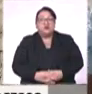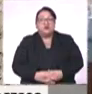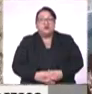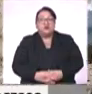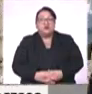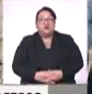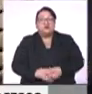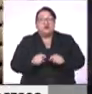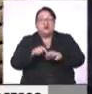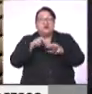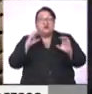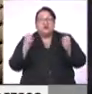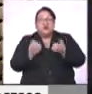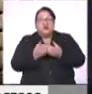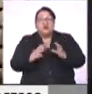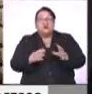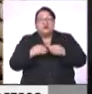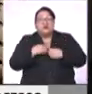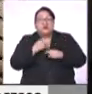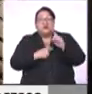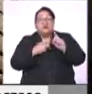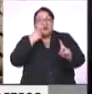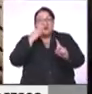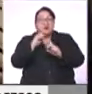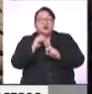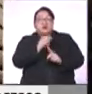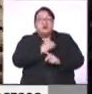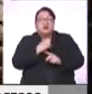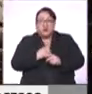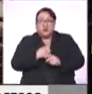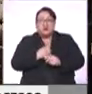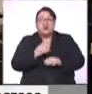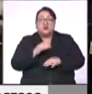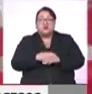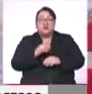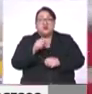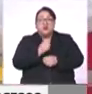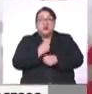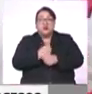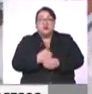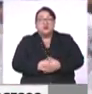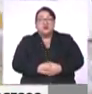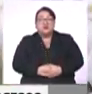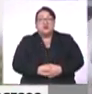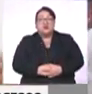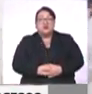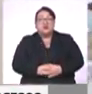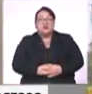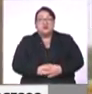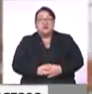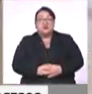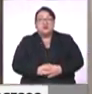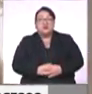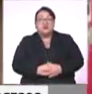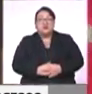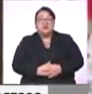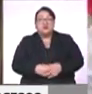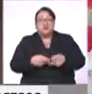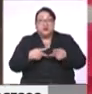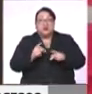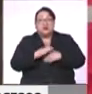El Pleno del Congreso se allanó a las observaciones del Poder Ejecutivo sobre la autógrafa que permite la continuidad de los procesos